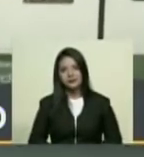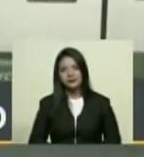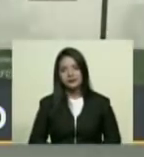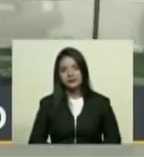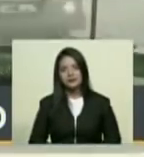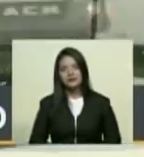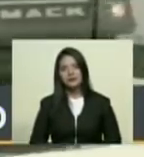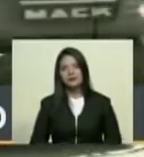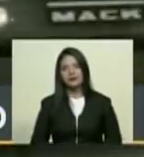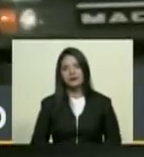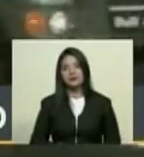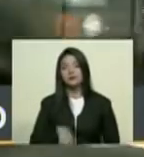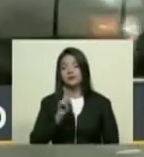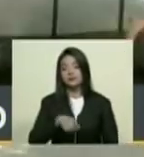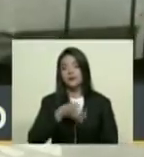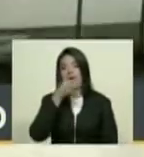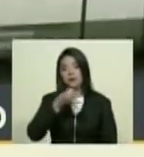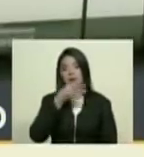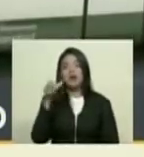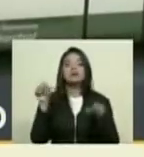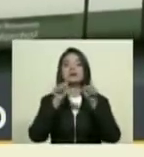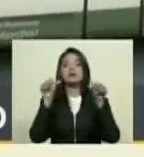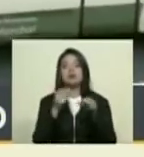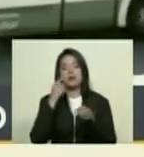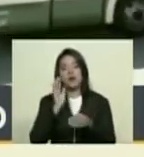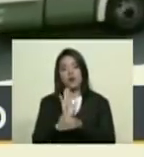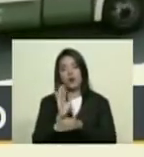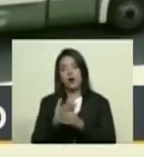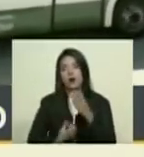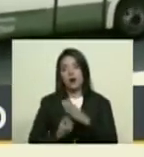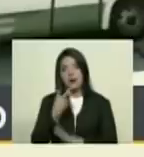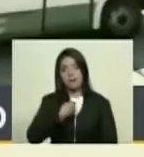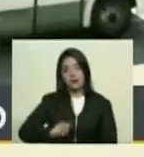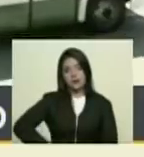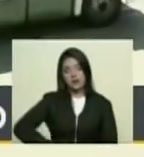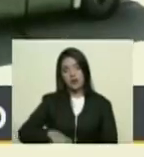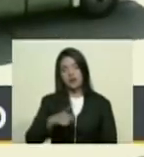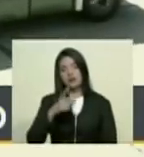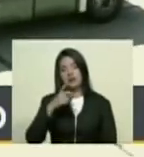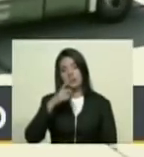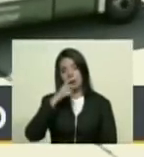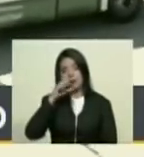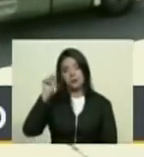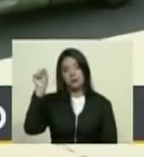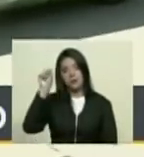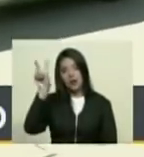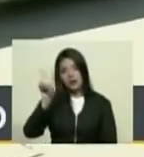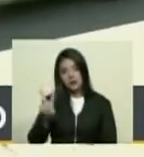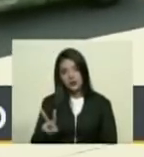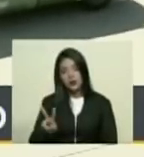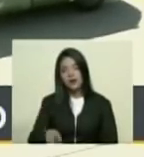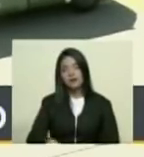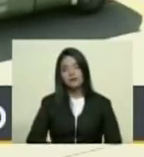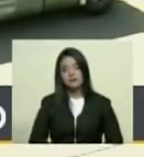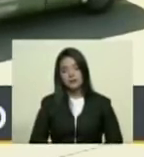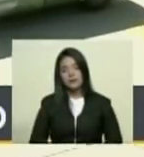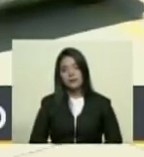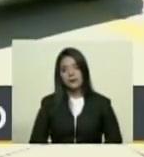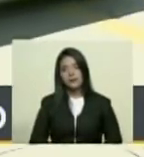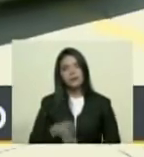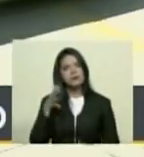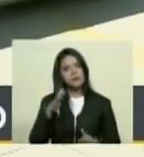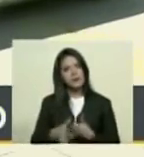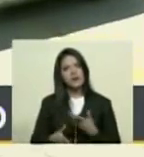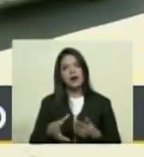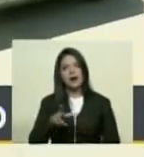Por otra parte, destacaba el sistema de protección creado por el presidente de la República Bolivariana de Venezuela, Nicolás Maduro Moros, con respecto